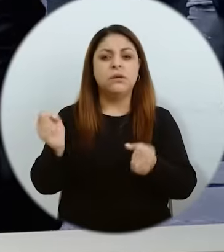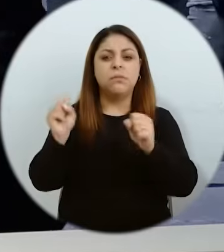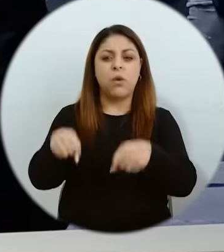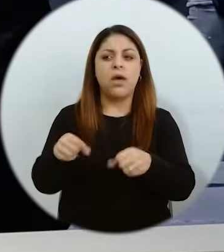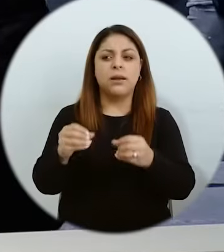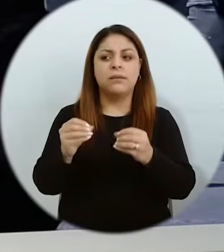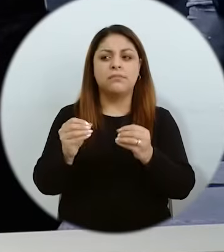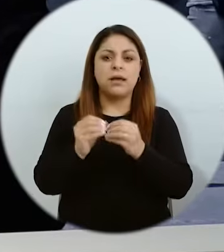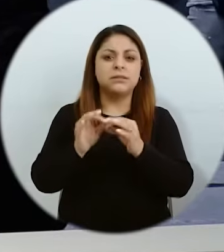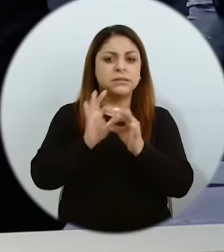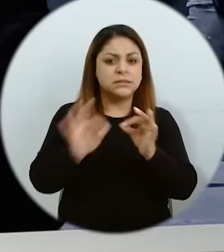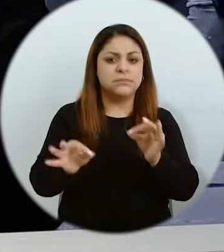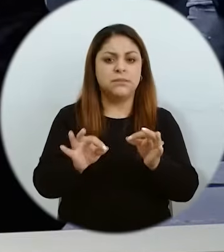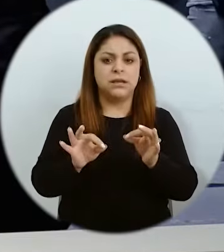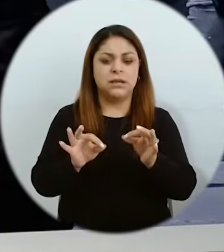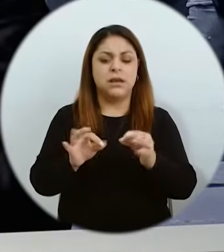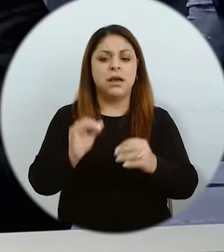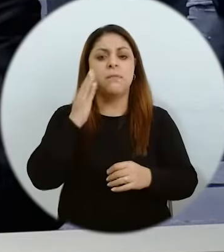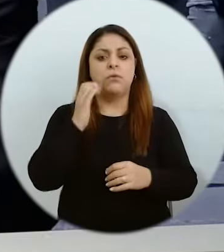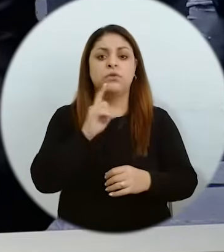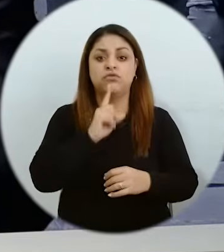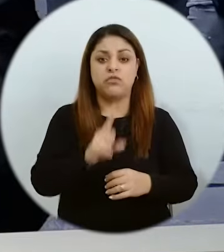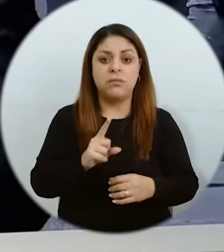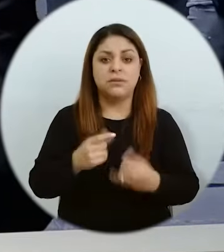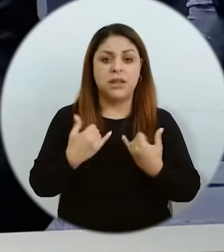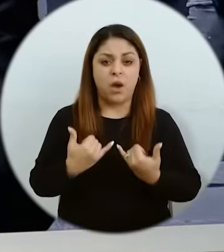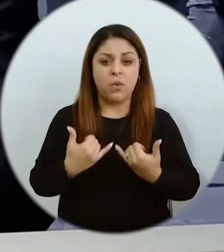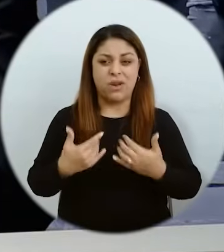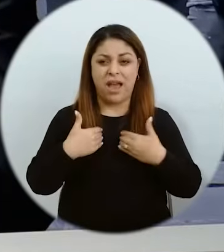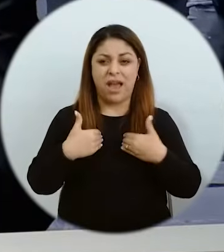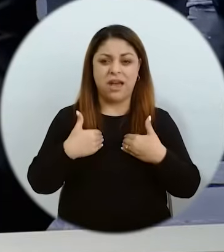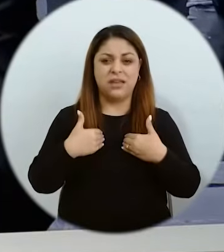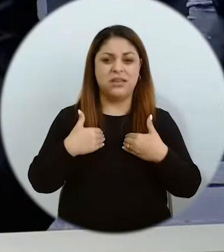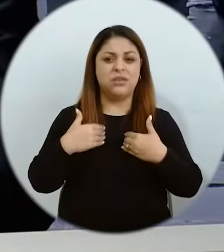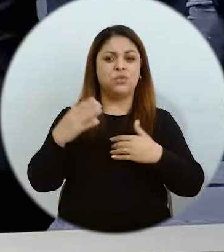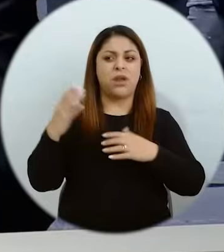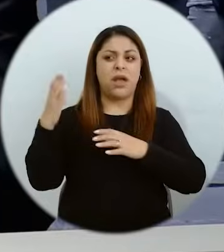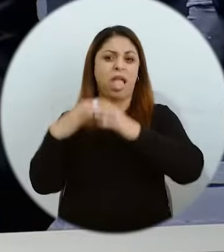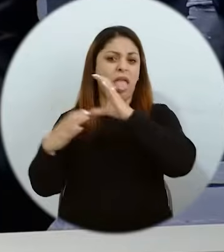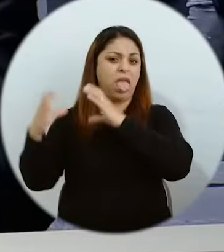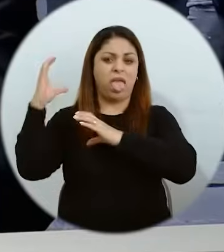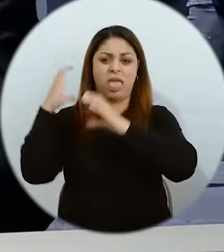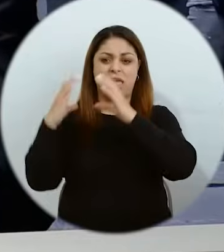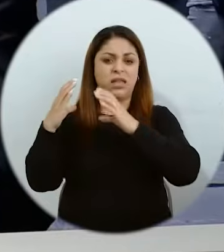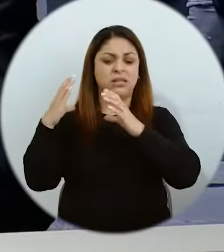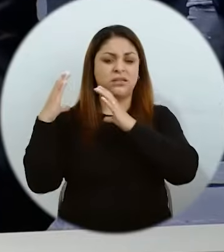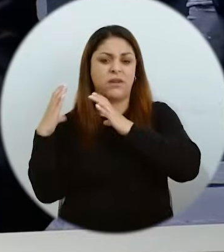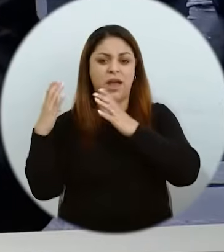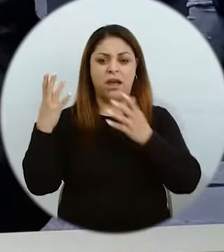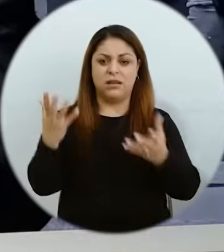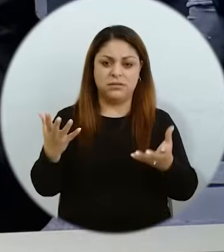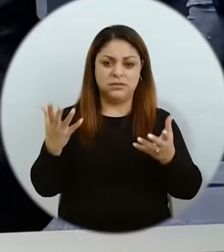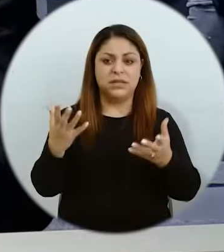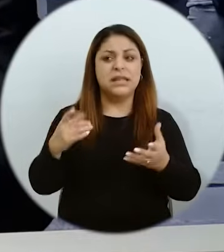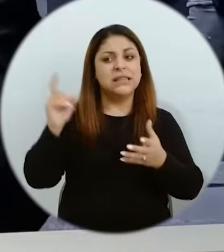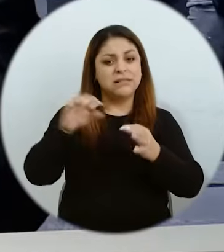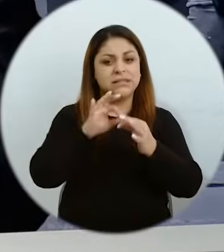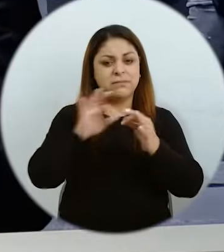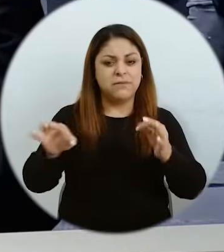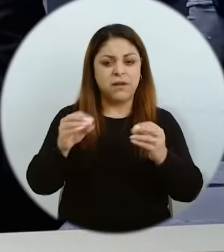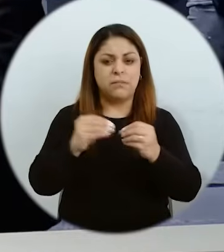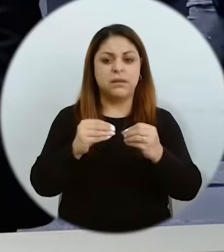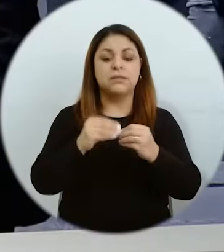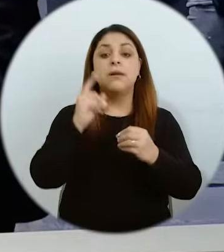eso y poderlo simplificar, porque realmente lo que tenemos es una sobrecarga.